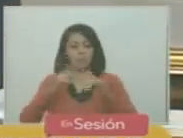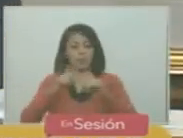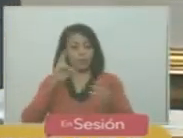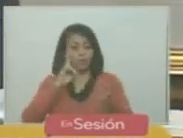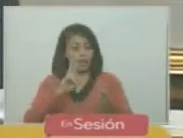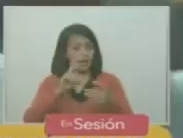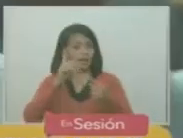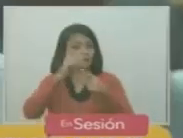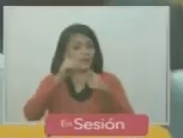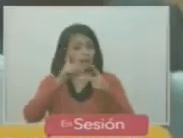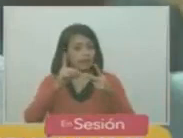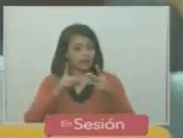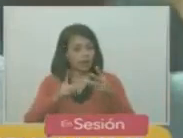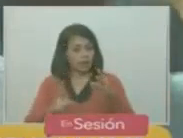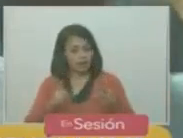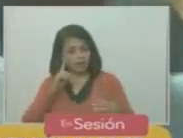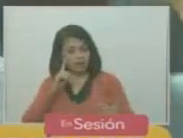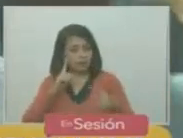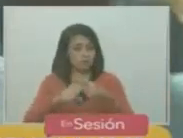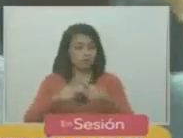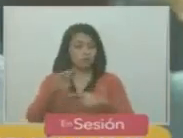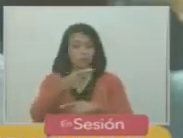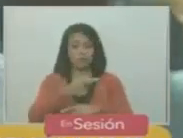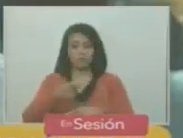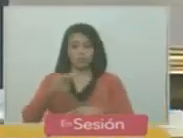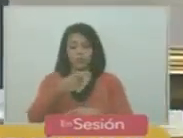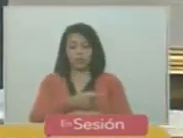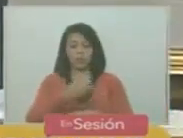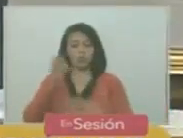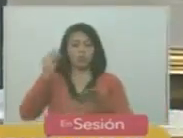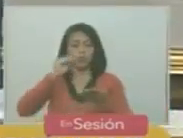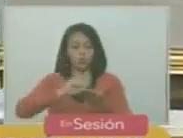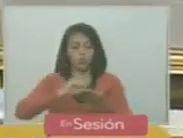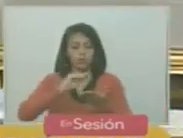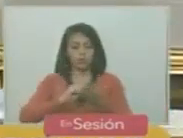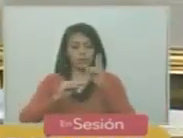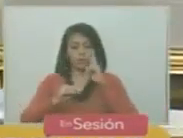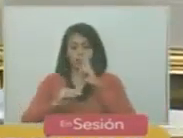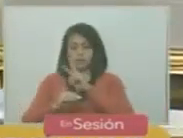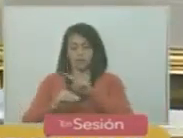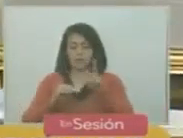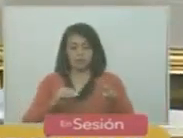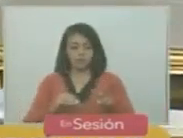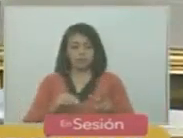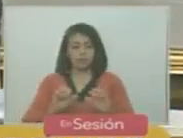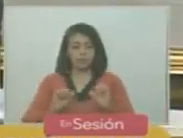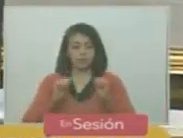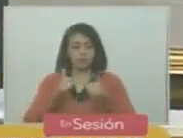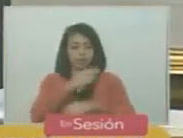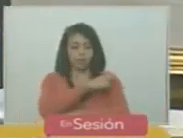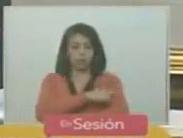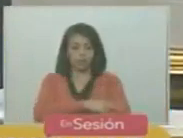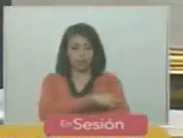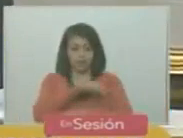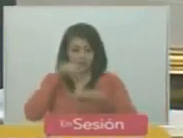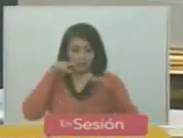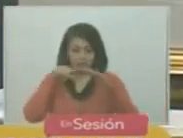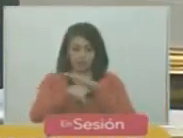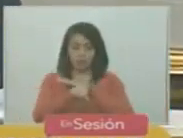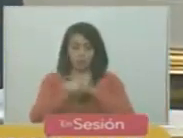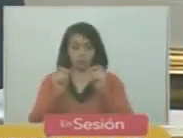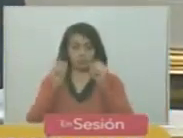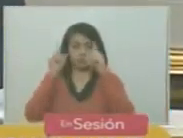los detalles, busca los detalles. ¿Cuántas veces lo vi inaugurando un hospital y meterse de